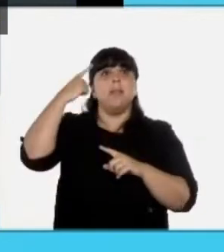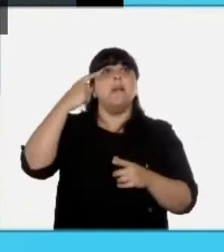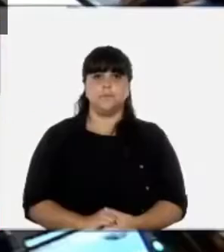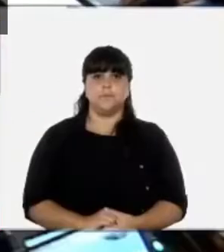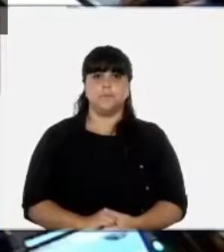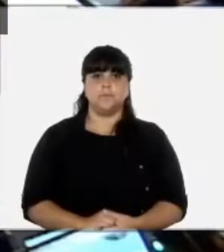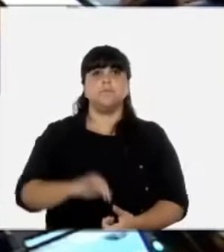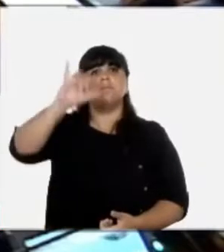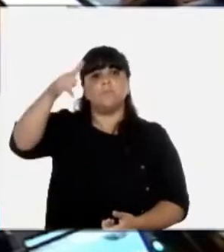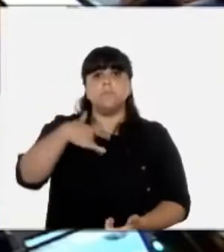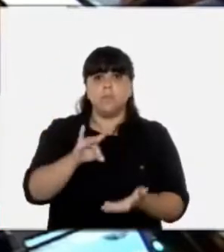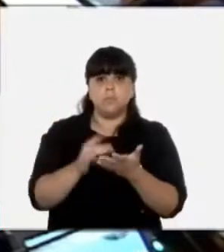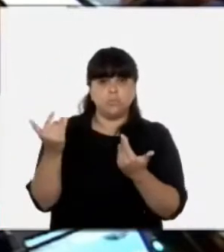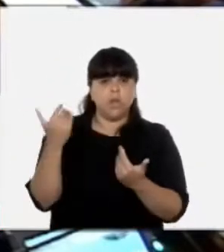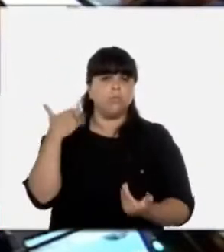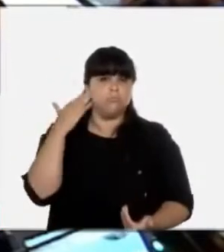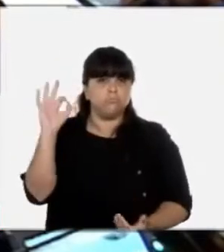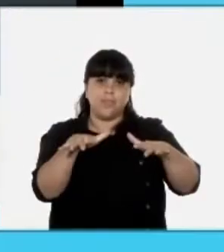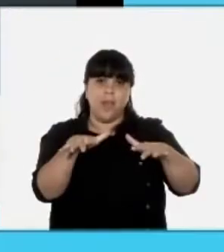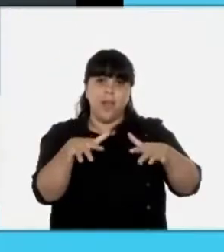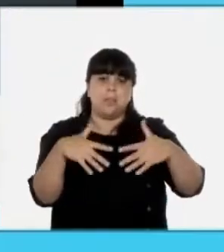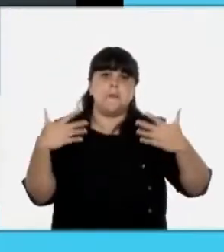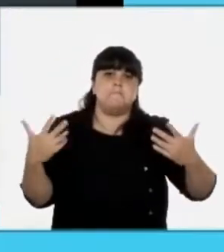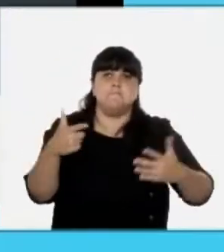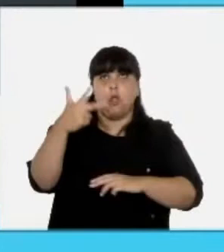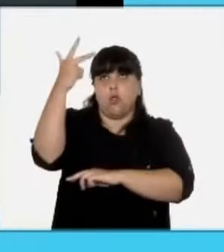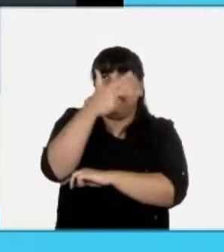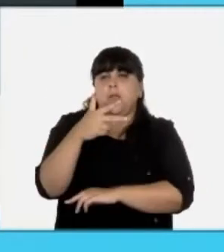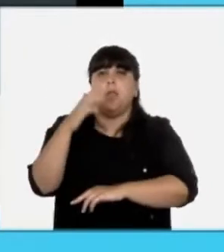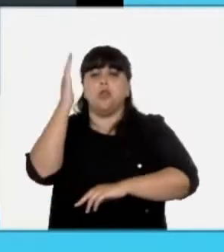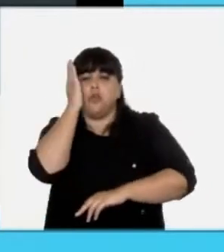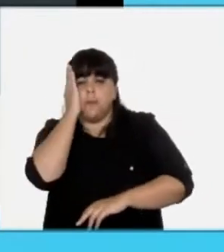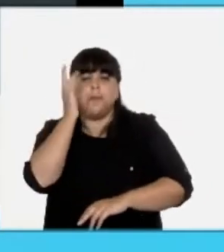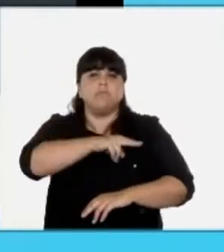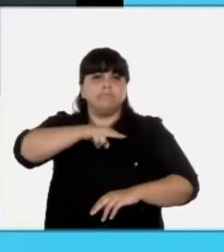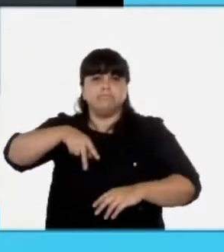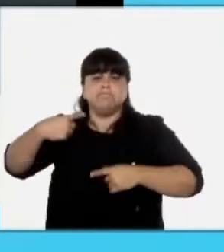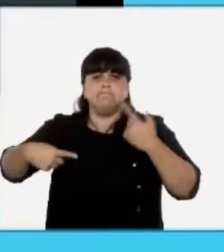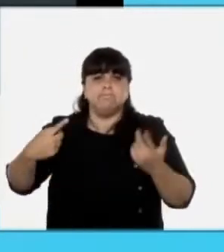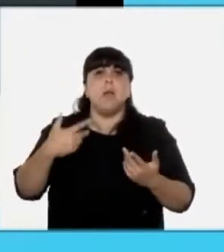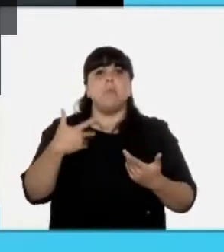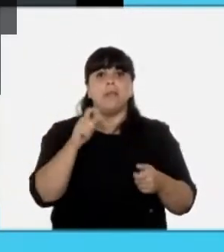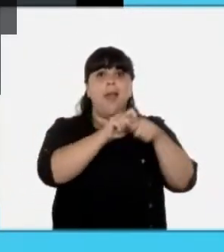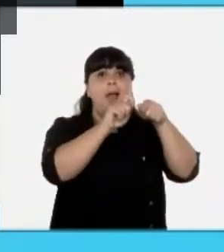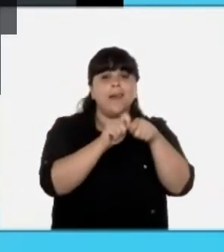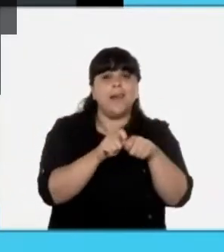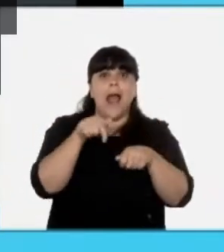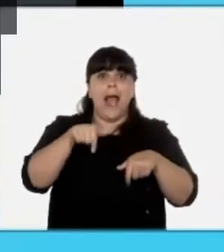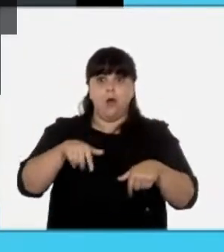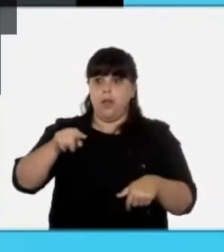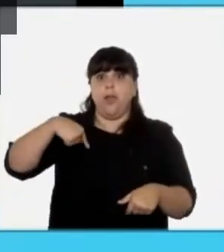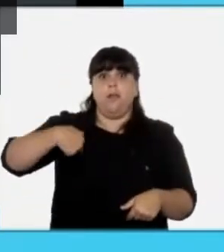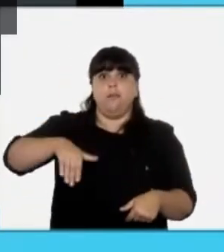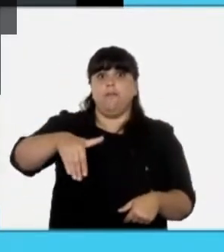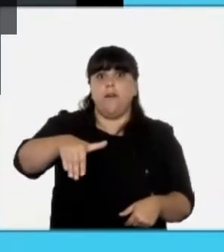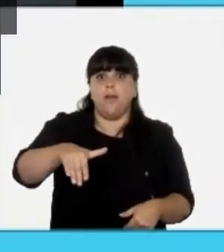puedan utilizar para reactivar sus, llámese, hosterías, alojamientos, sus inmuebles, para ponerlos en condiciones en una temporada